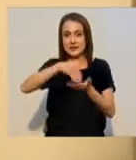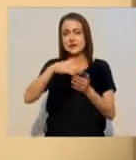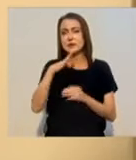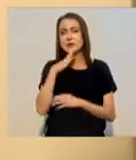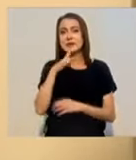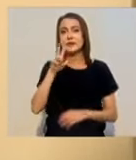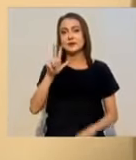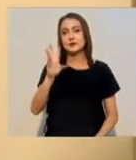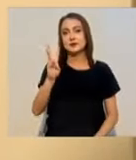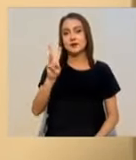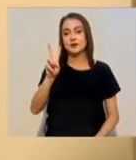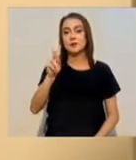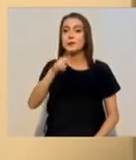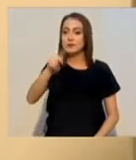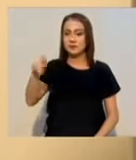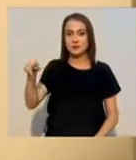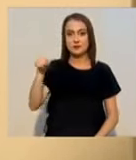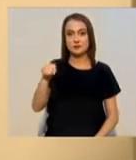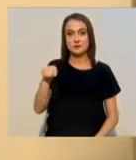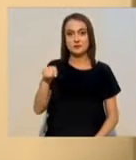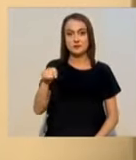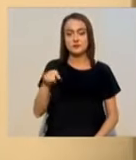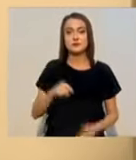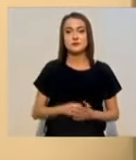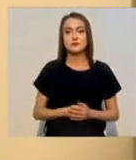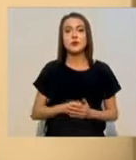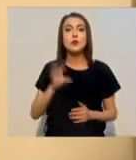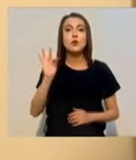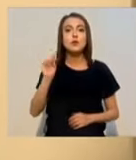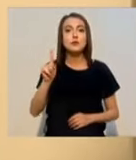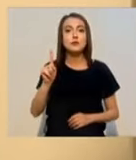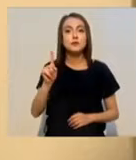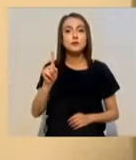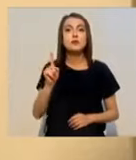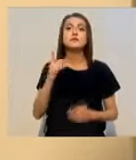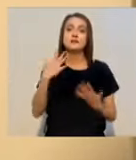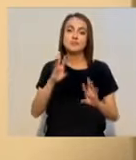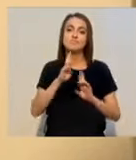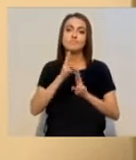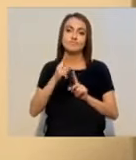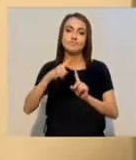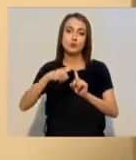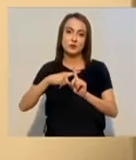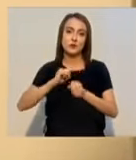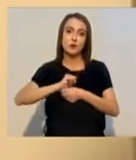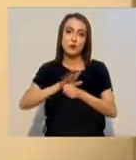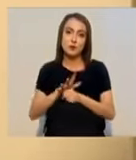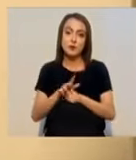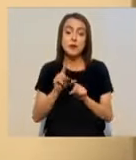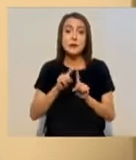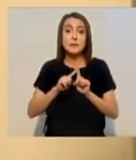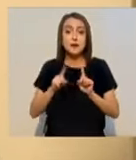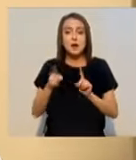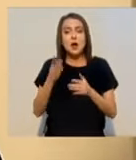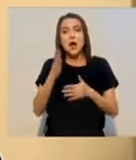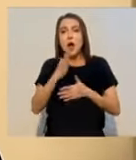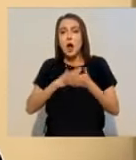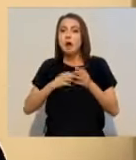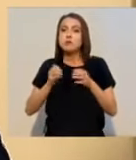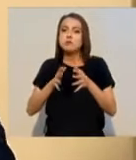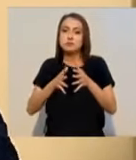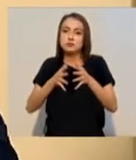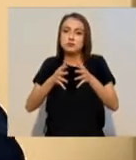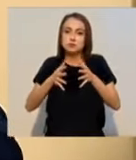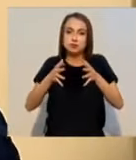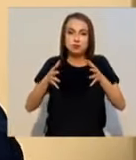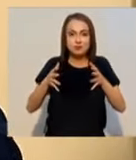362 pruebas en Punta Arenas, de nuevo 91 han dado positivos, pero esto es algo que va a ir